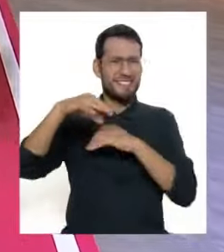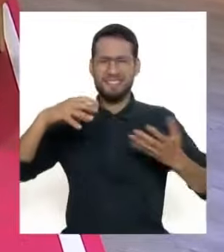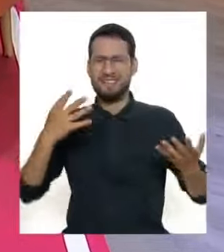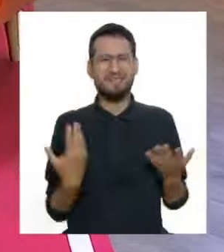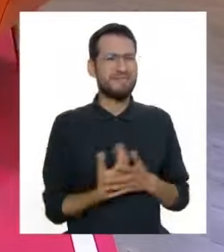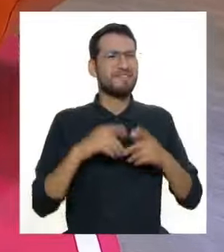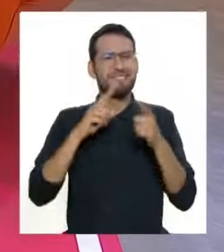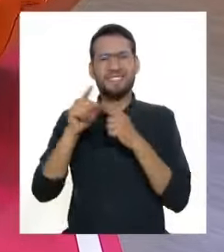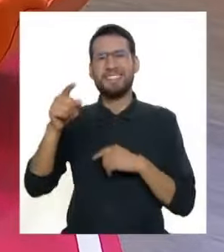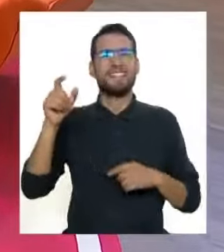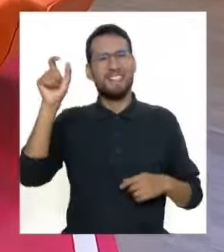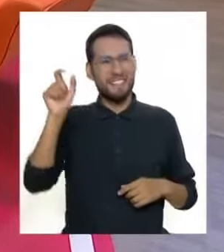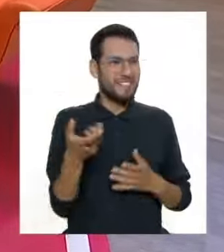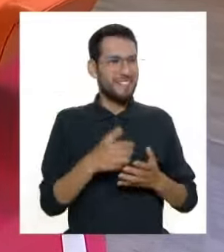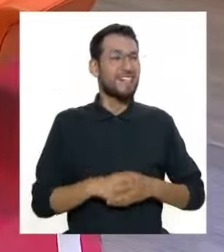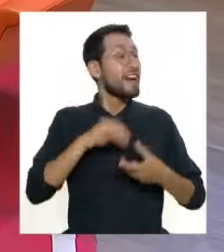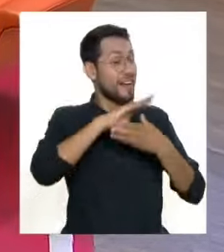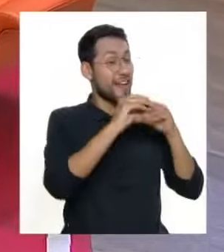civil,